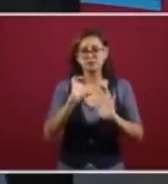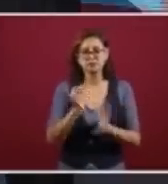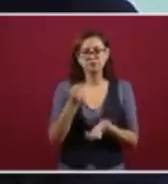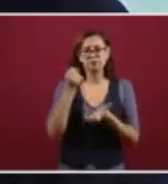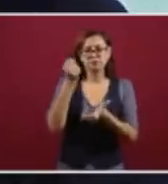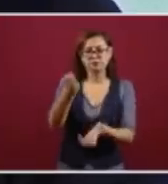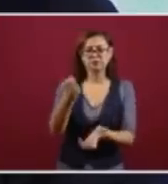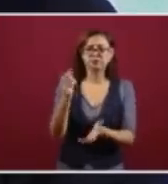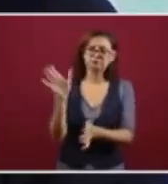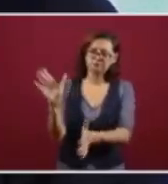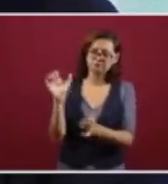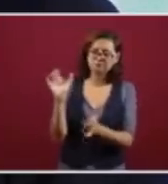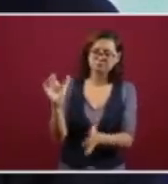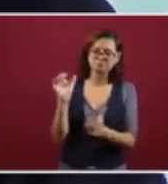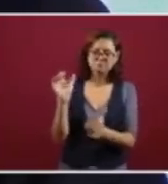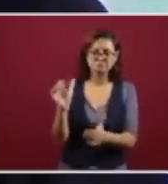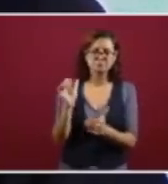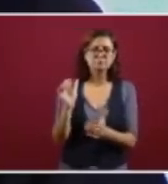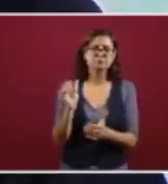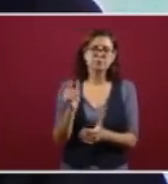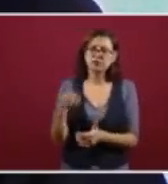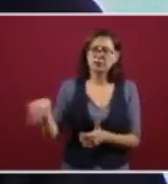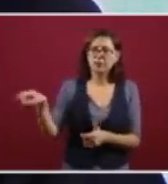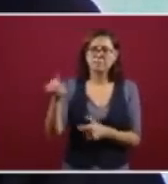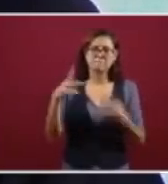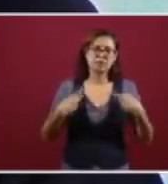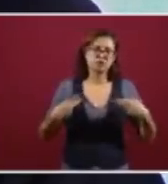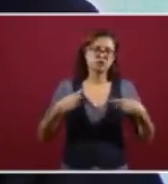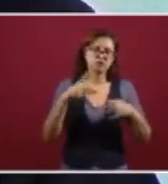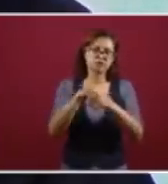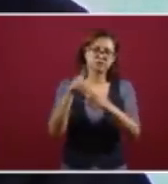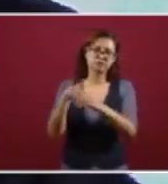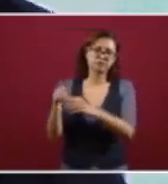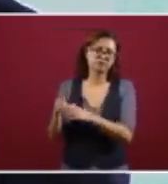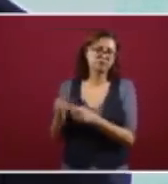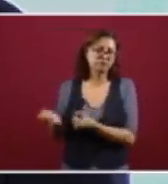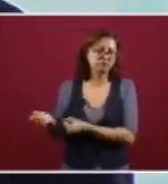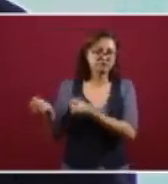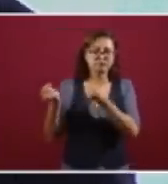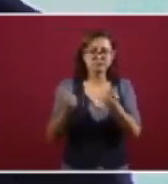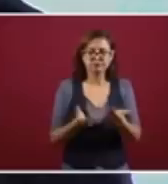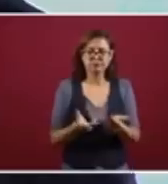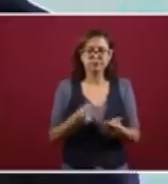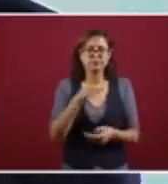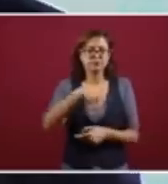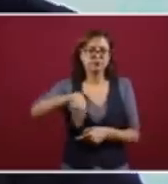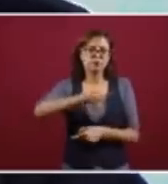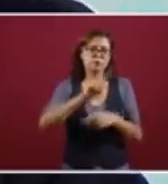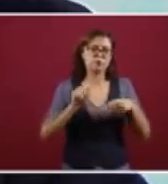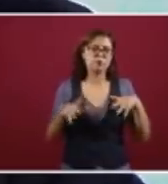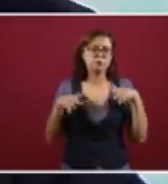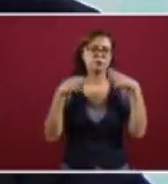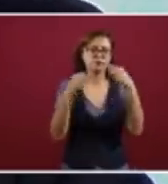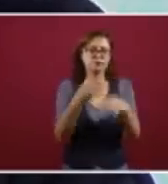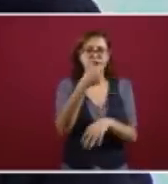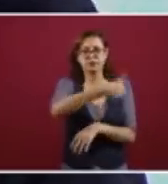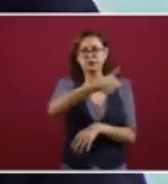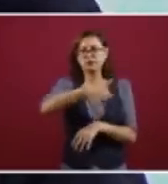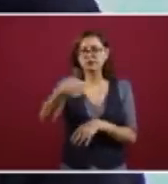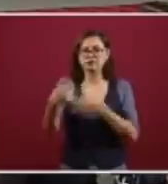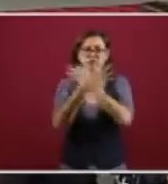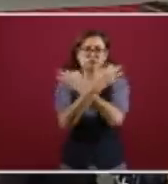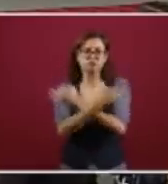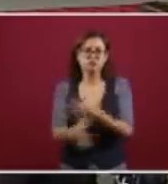recaudado por aportaciones de la ciudadanía. Ya cada fundación tiene su forma pues de dar a